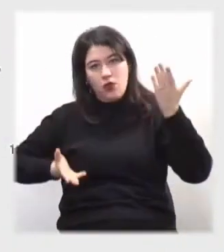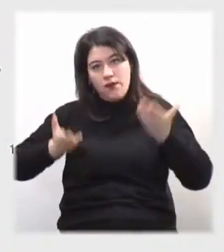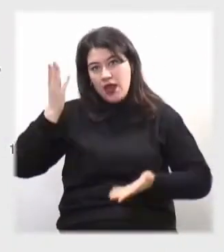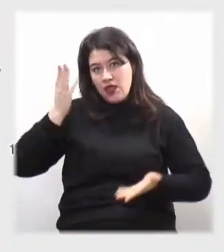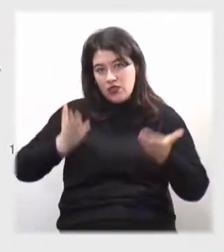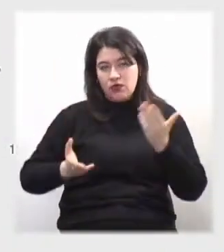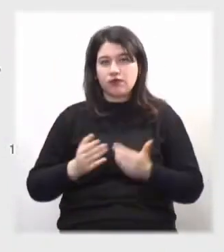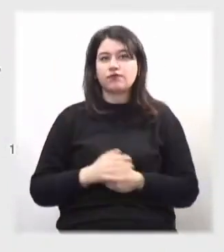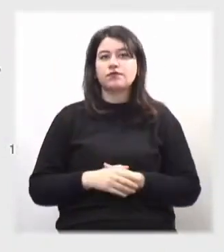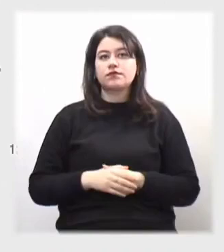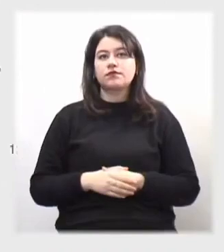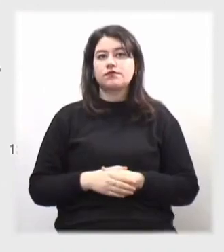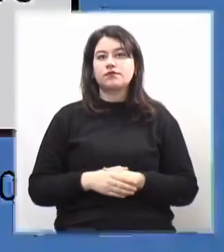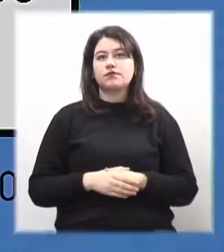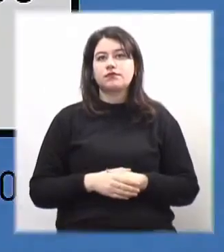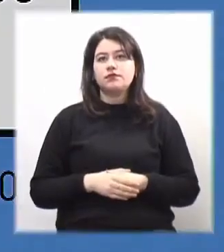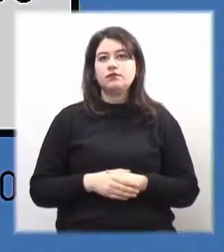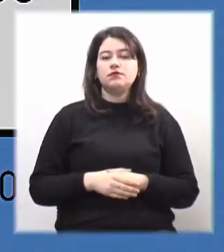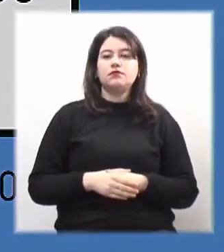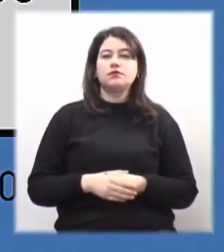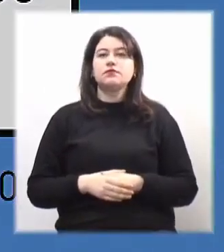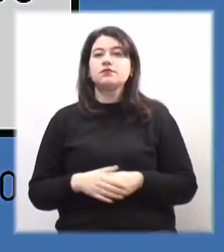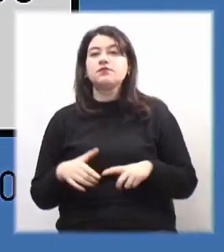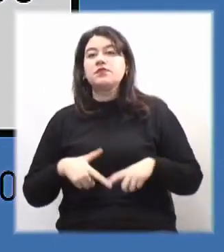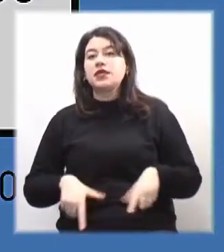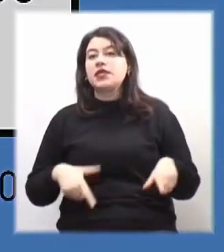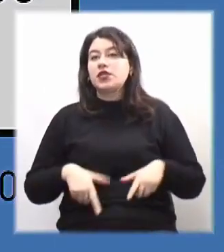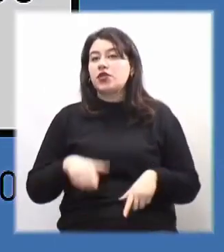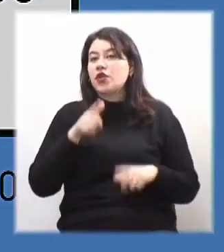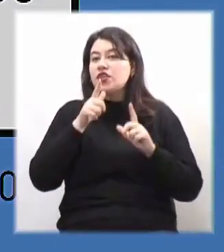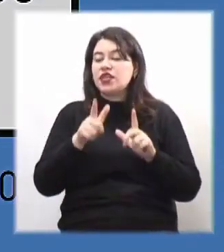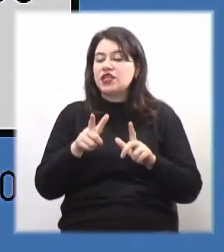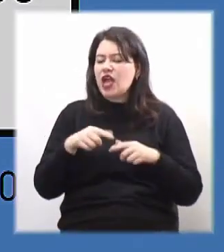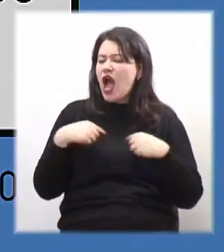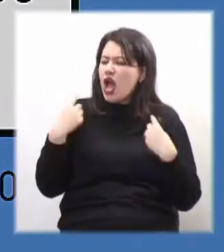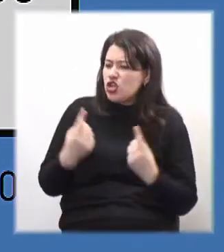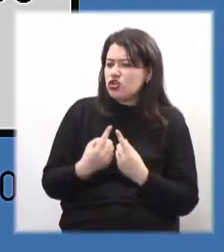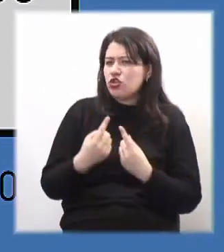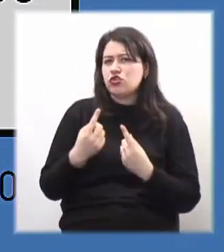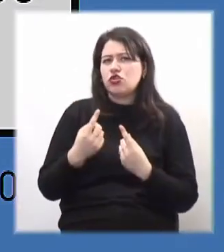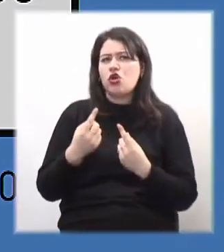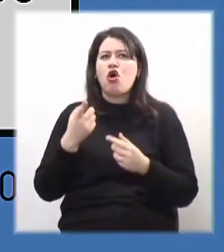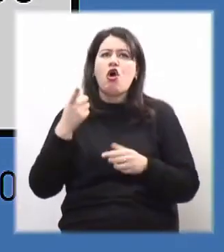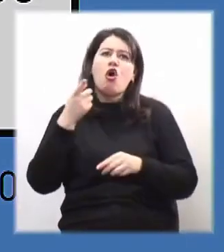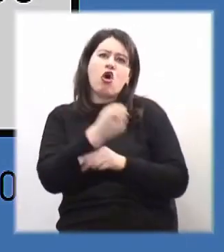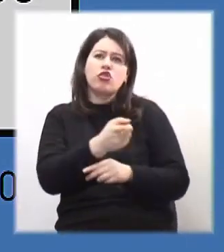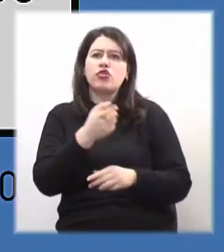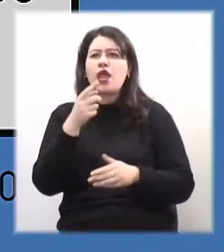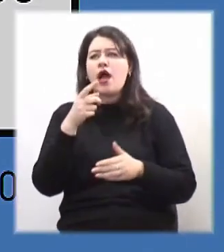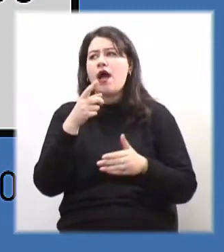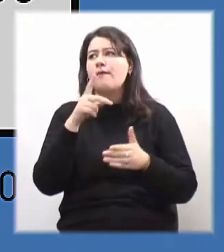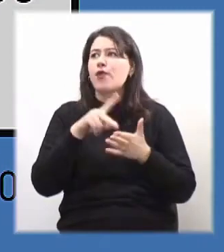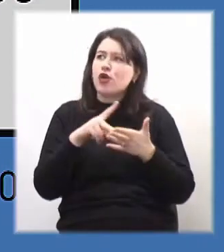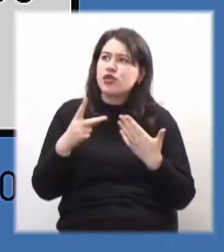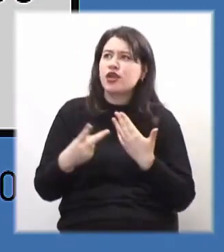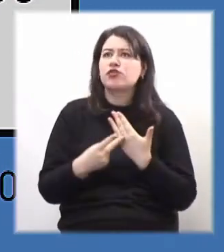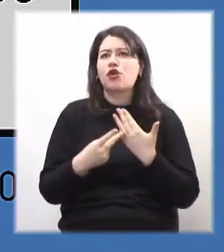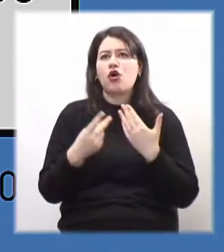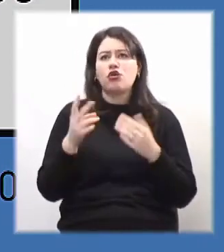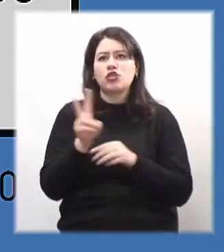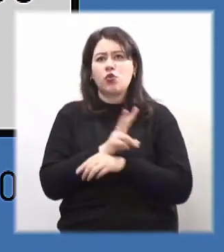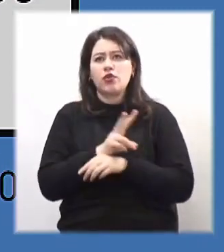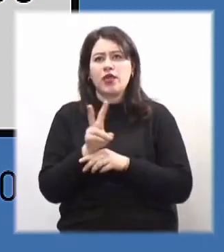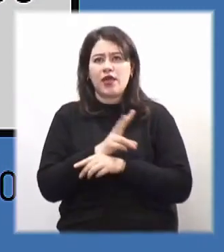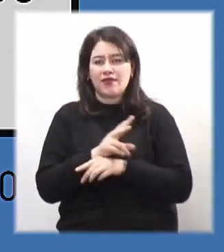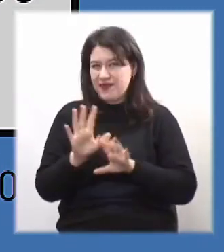el ministro ha sostenido de que nosotros cuando cuestionamos la política de seguridad Ahí está en el 2023 tenemos en los primeros